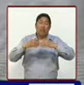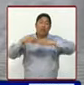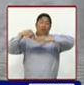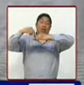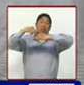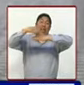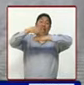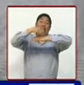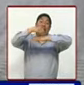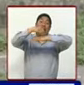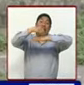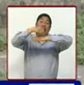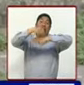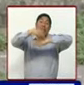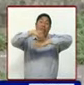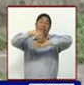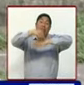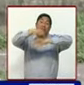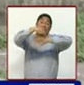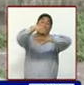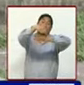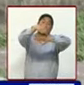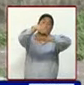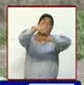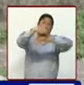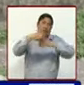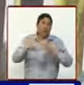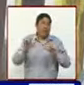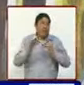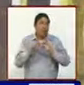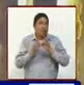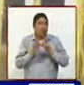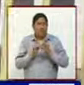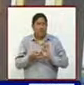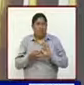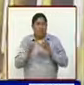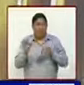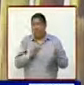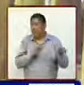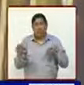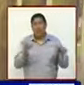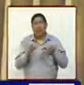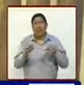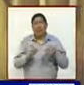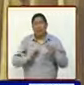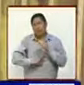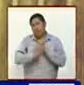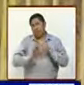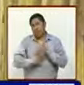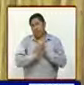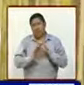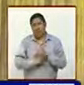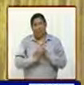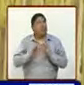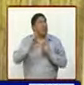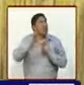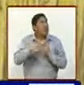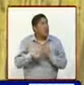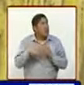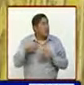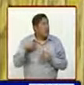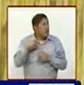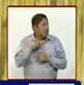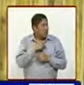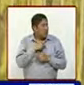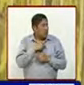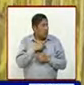¿no? Lo ha inclinado. Ya estamos colocando en su lugar y dando la seguridad. En lo posterior